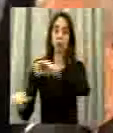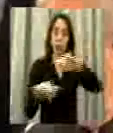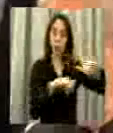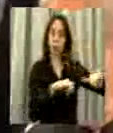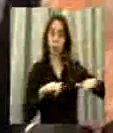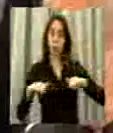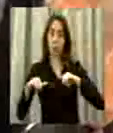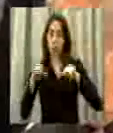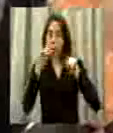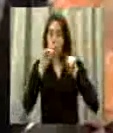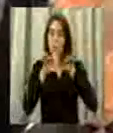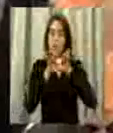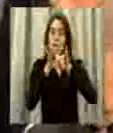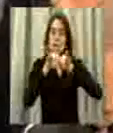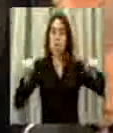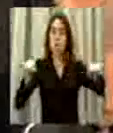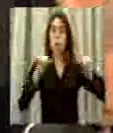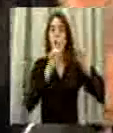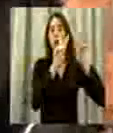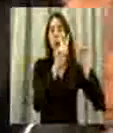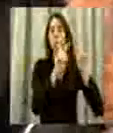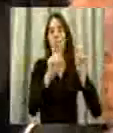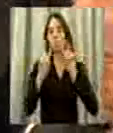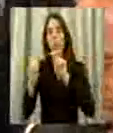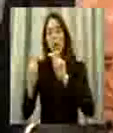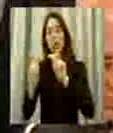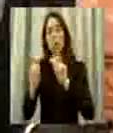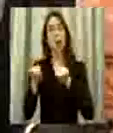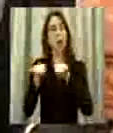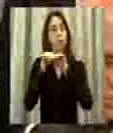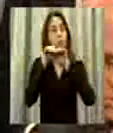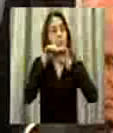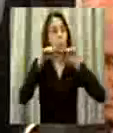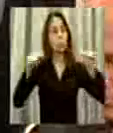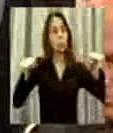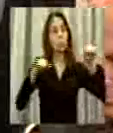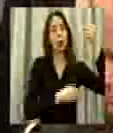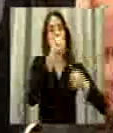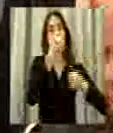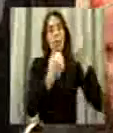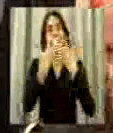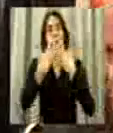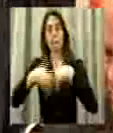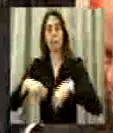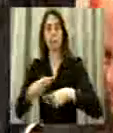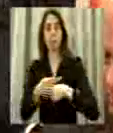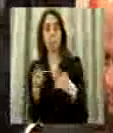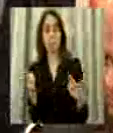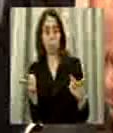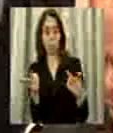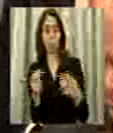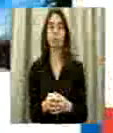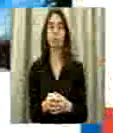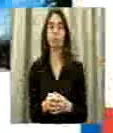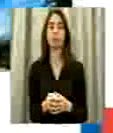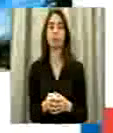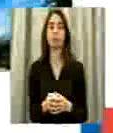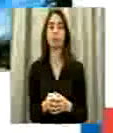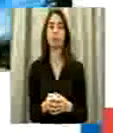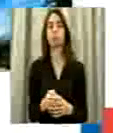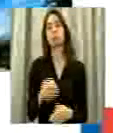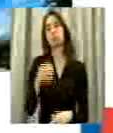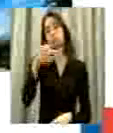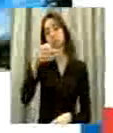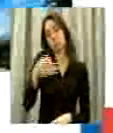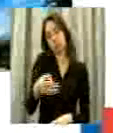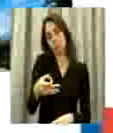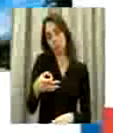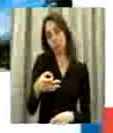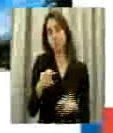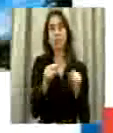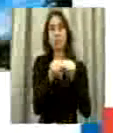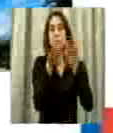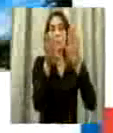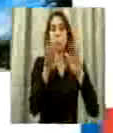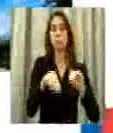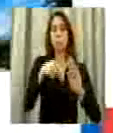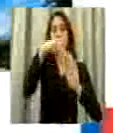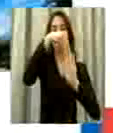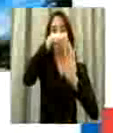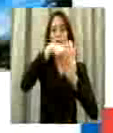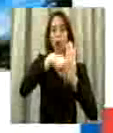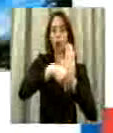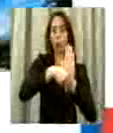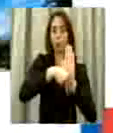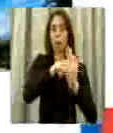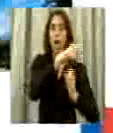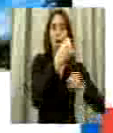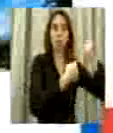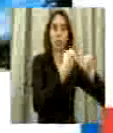para uniformar aquellas materias cuyo tratamiento debe ser uniforme para las empresas públicas y vamos a aplicar, en definitiva, las mismas normas